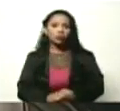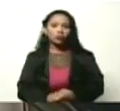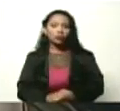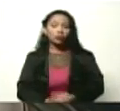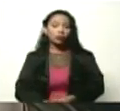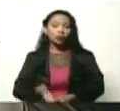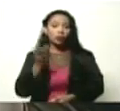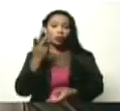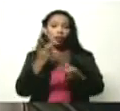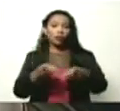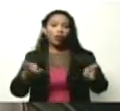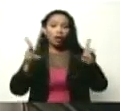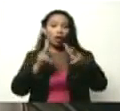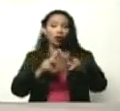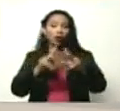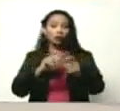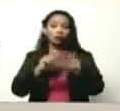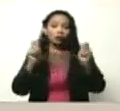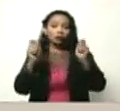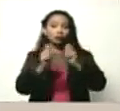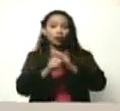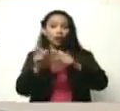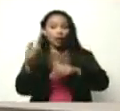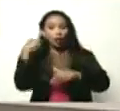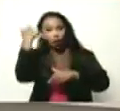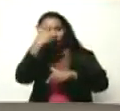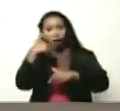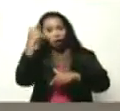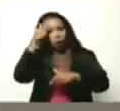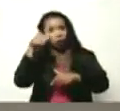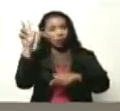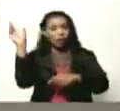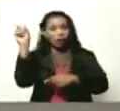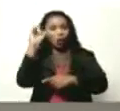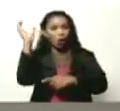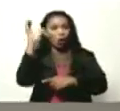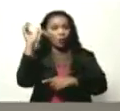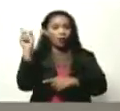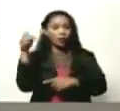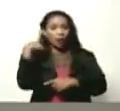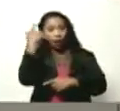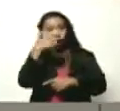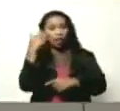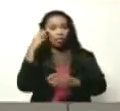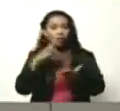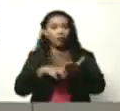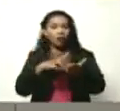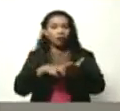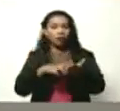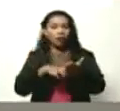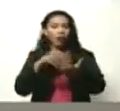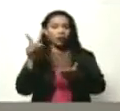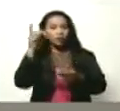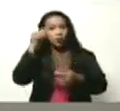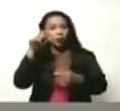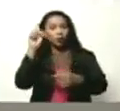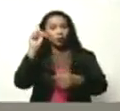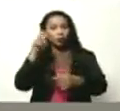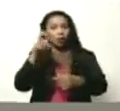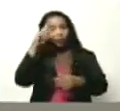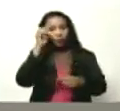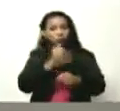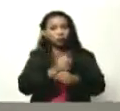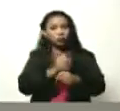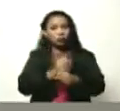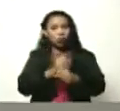pueblo con valores y viceversa, que el rostro del pueblo colombiano sea el rostro verdadero, el rostro de ese pueblo también trabajador, de ese